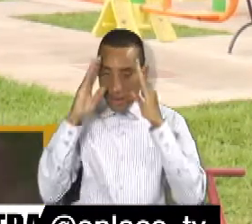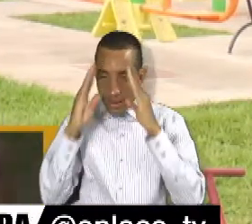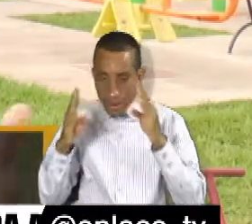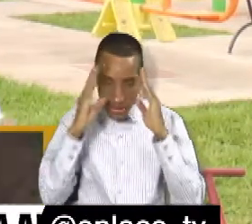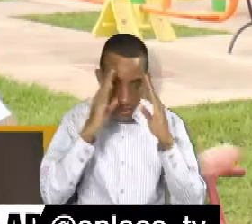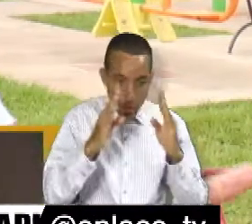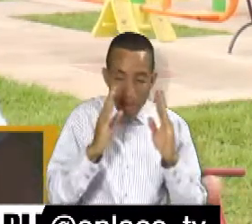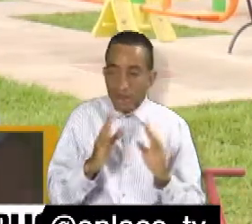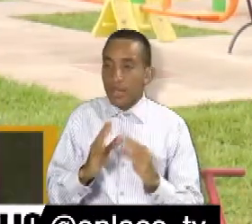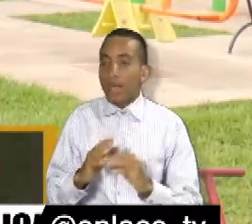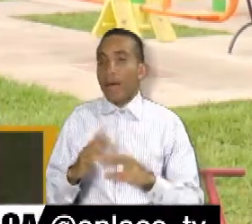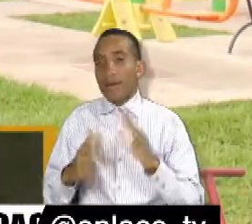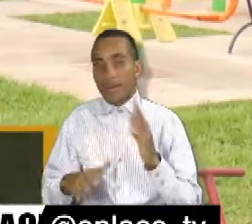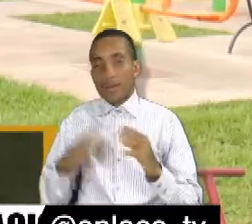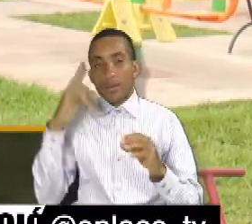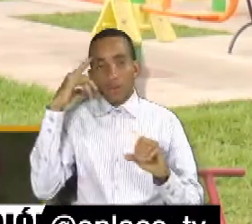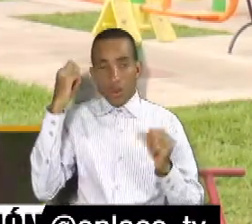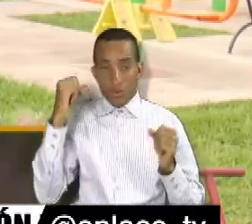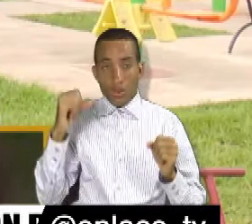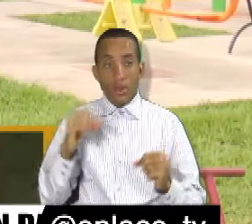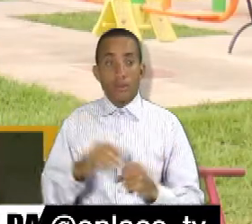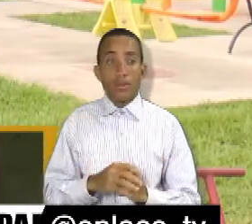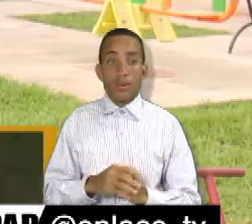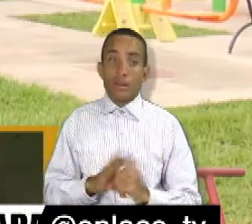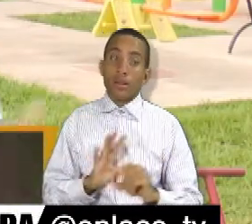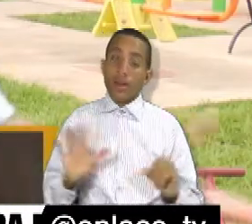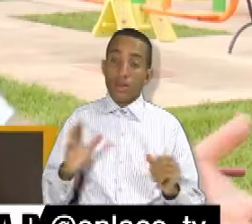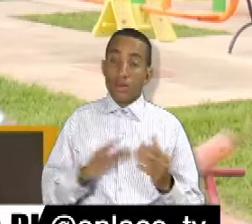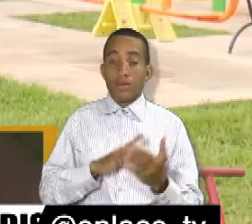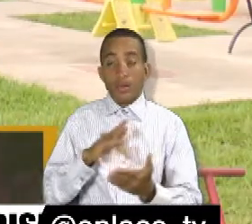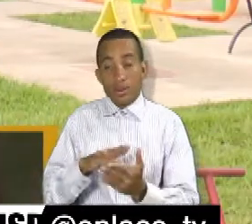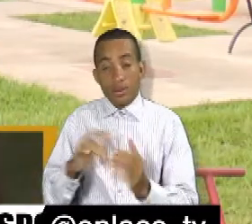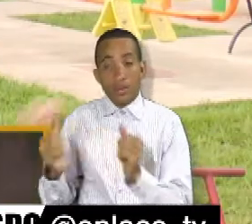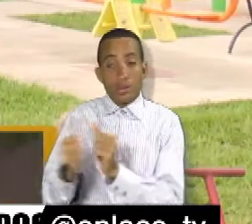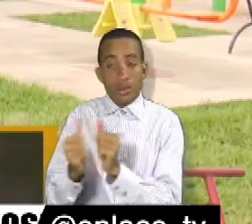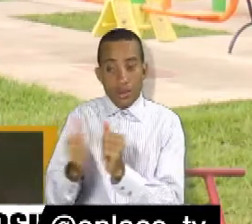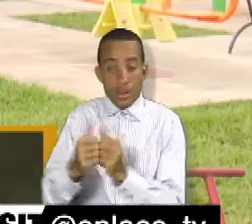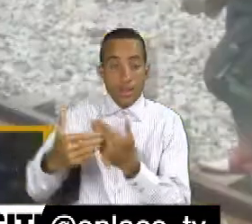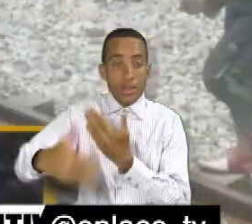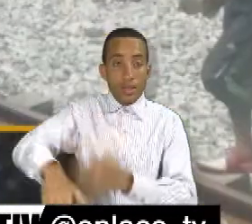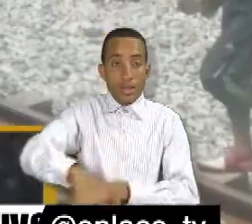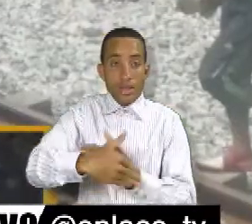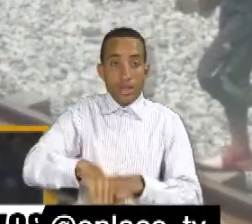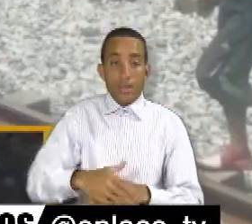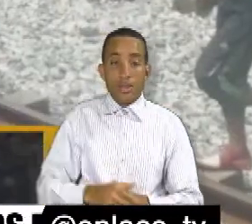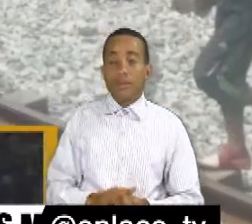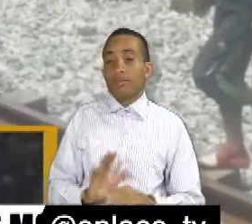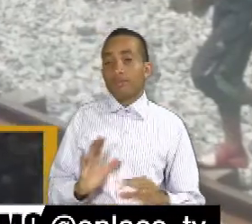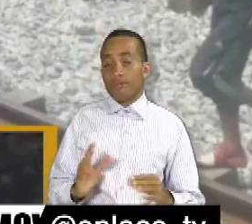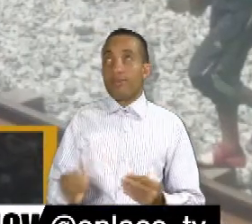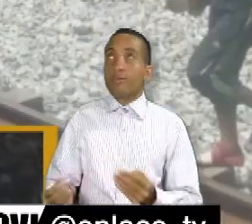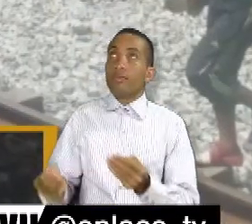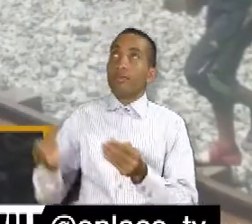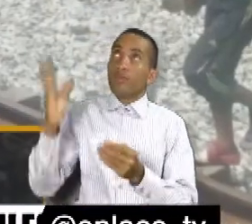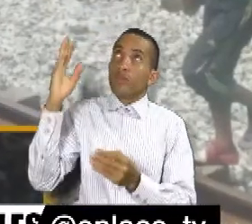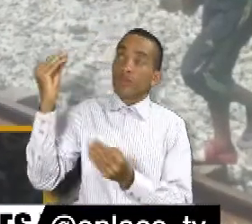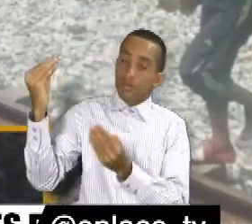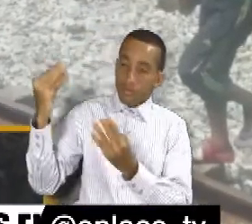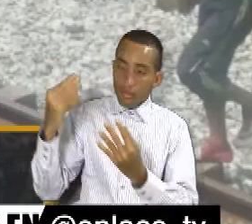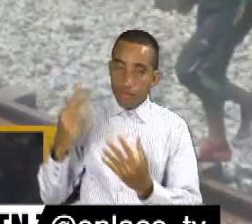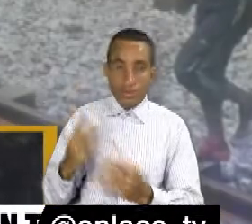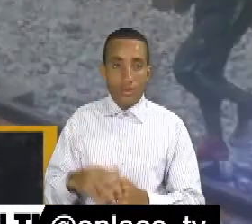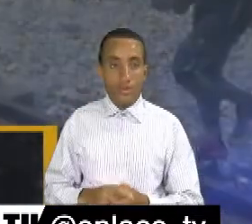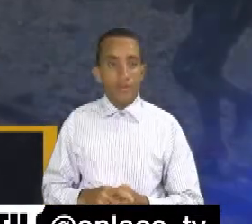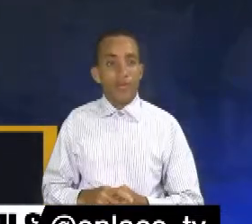de la situación que acarrea estar con los habitantes de calle, pero eso es una bendición que me dio mi Dios. Convertirse en uno más